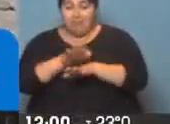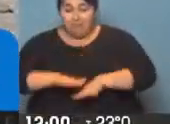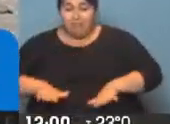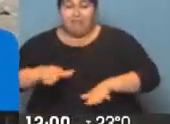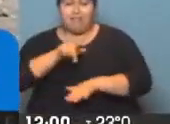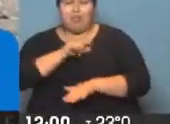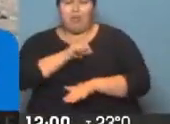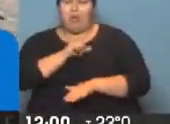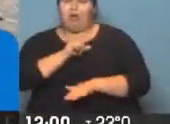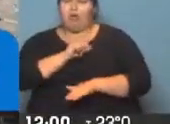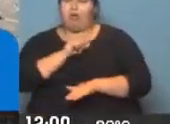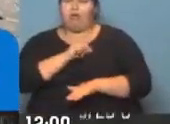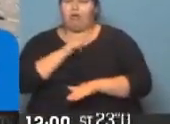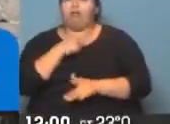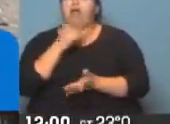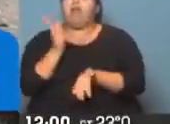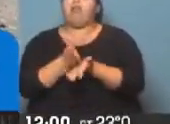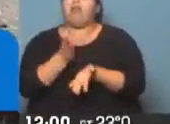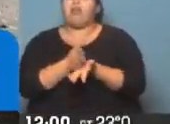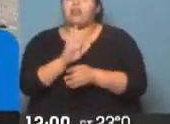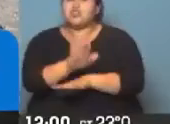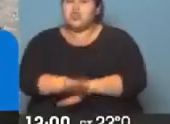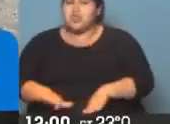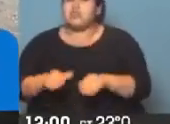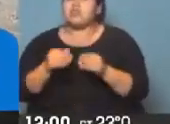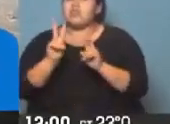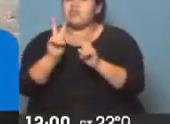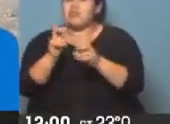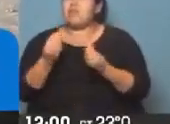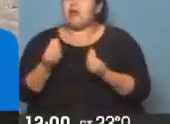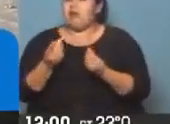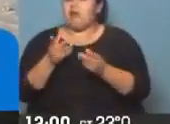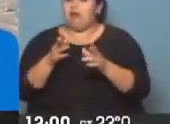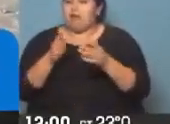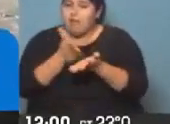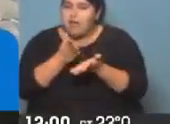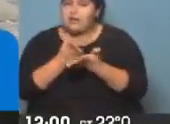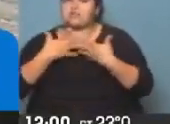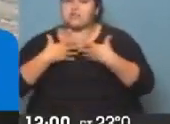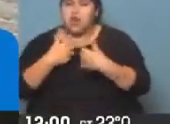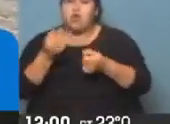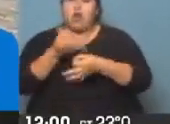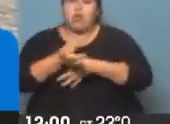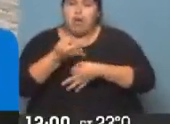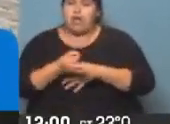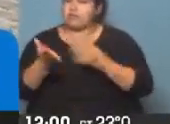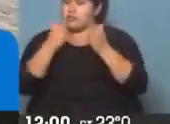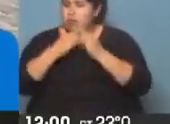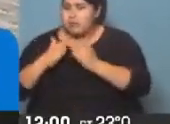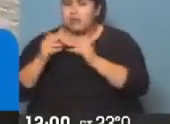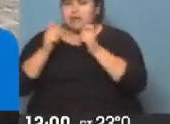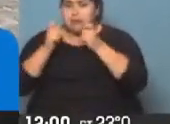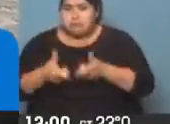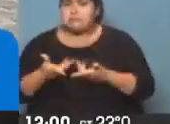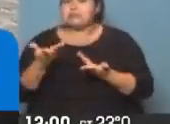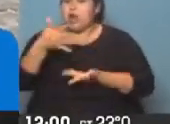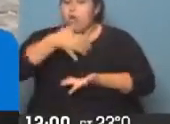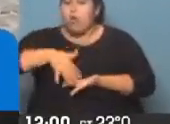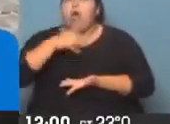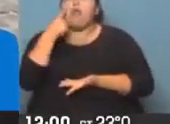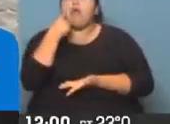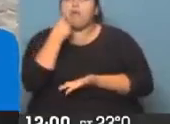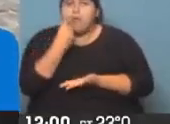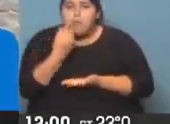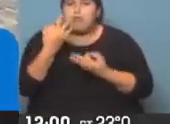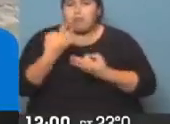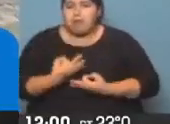infancia? Recordemos los derechos de la niñez que tienen que ver entonces con el derecho a la salud, la vivienda, la educación, etcétera, y de vivir en un ámbito amigable